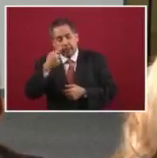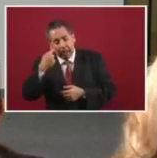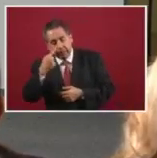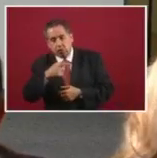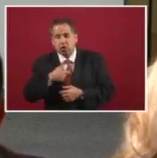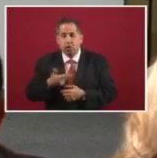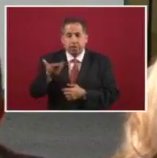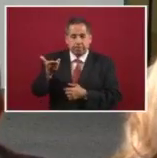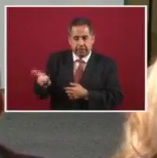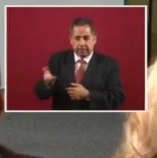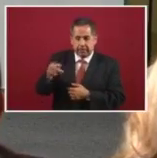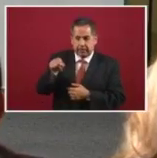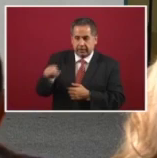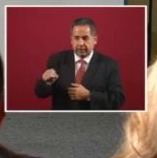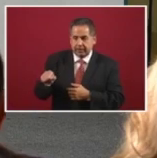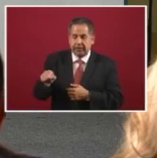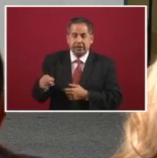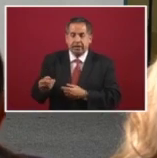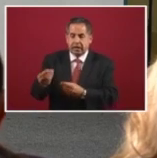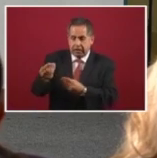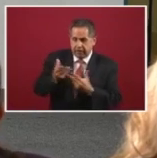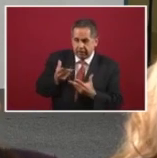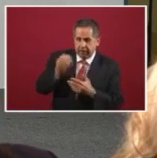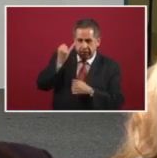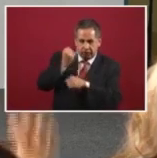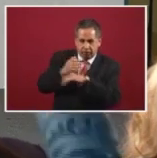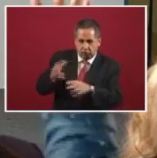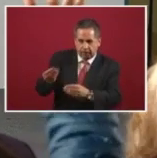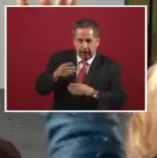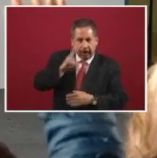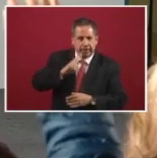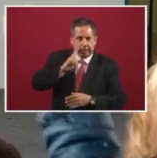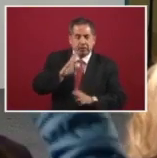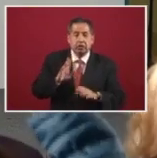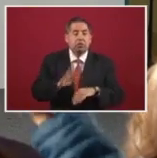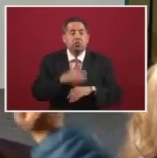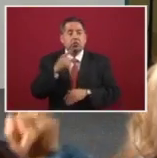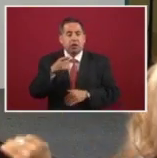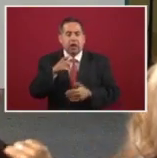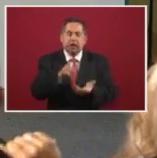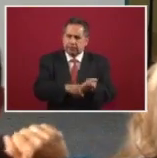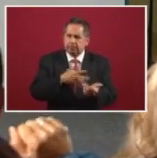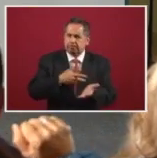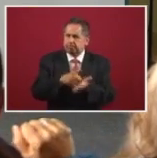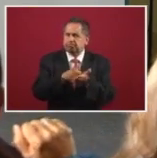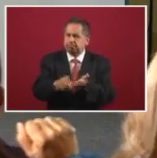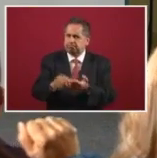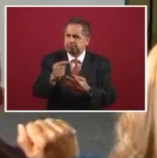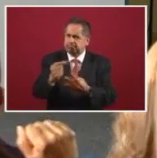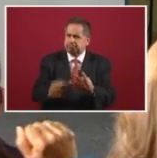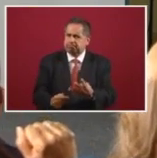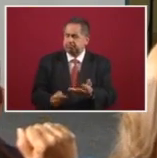y le voy a pedir que me informe, porque hay el derecho,